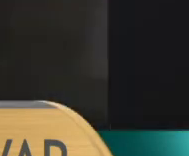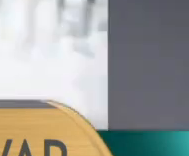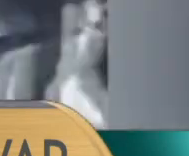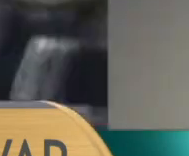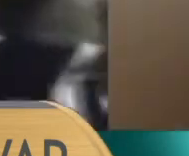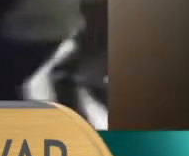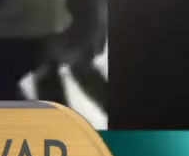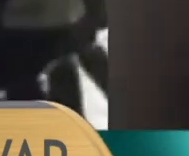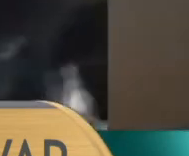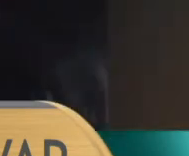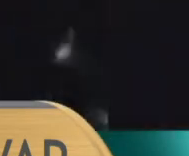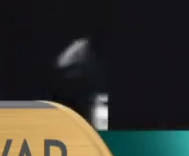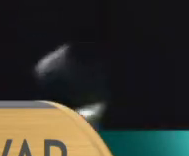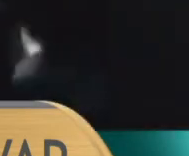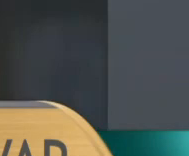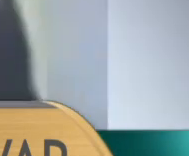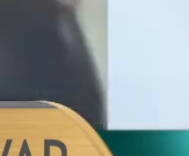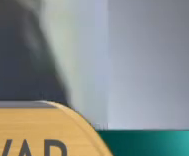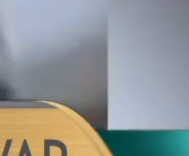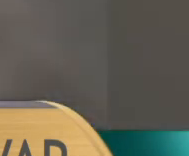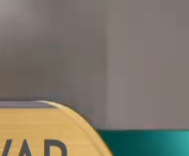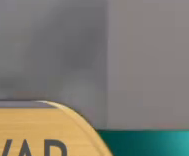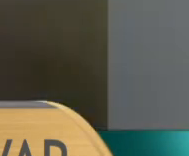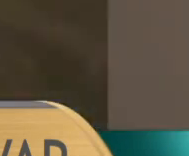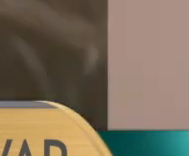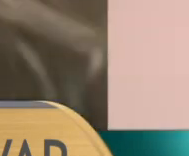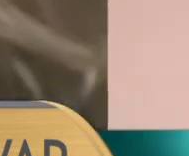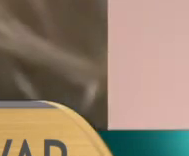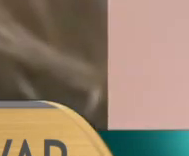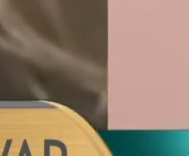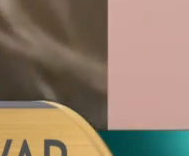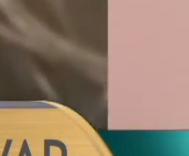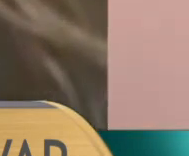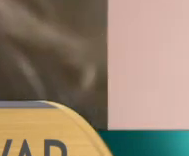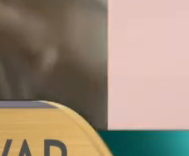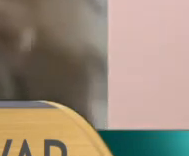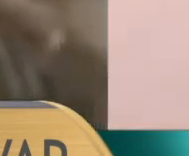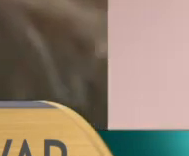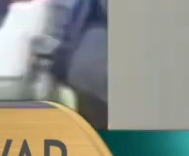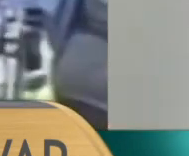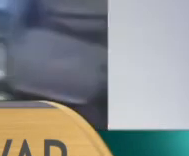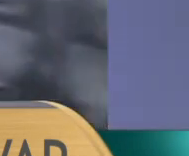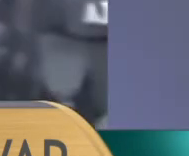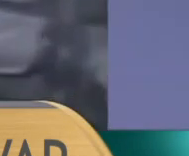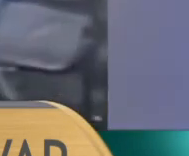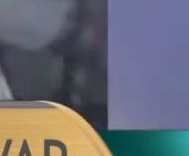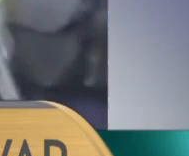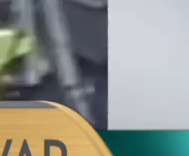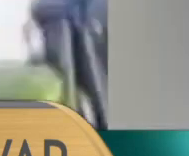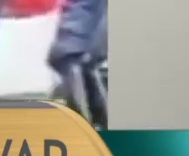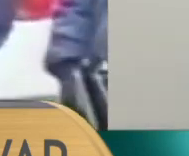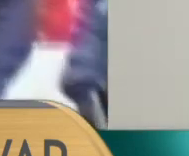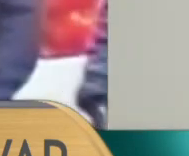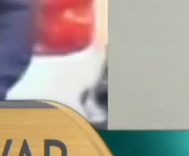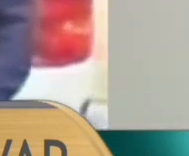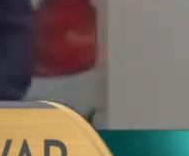novela criminal producida por la plataforma streaming, y detalló una de las amenazas que sufrió junto con su familia. En algún par